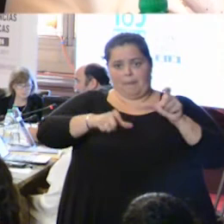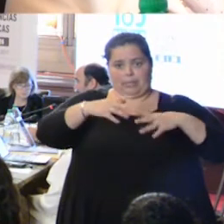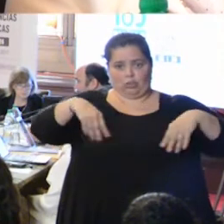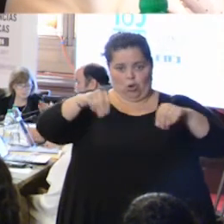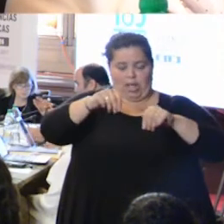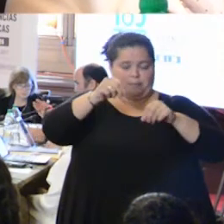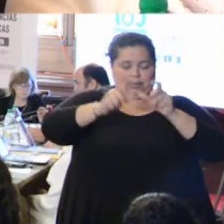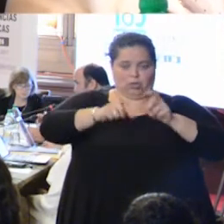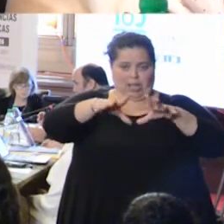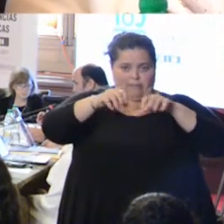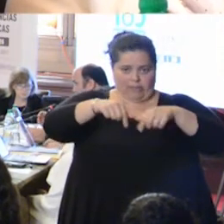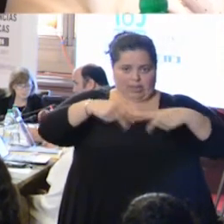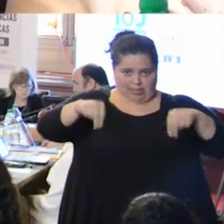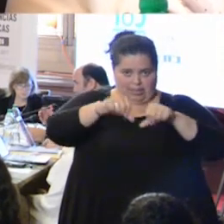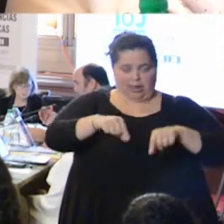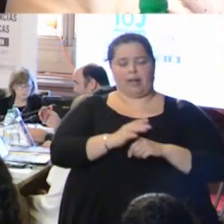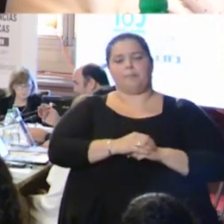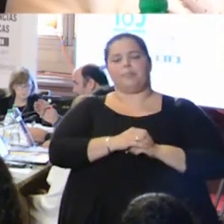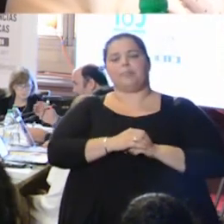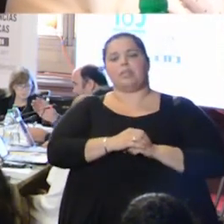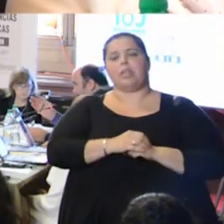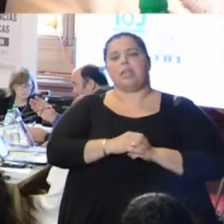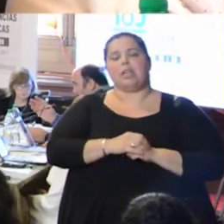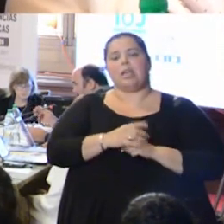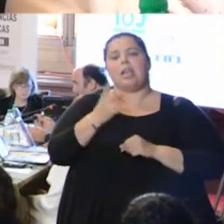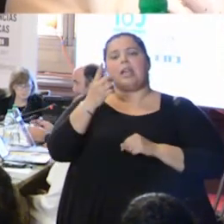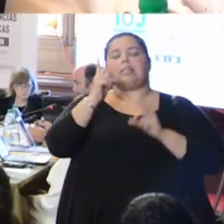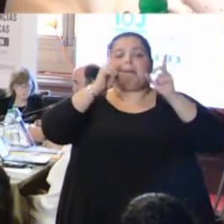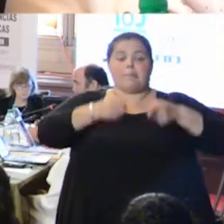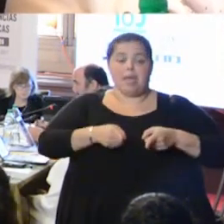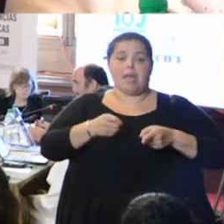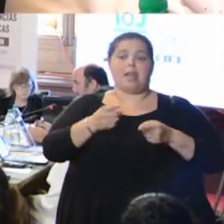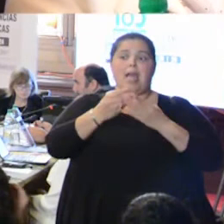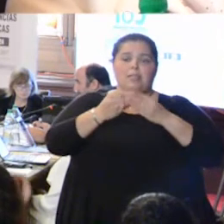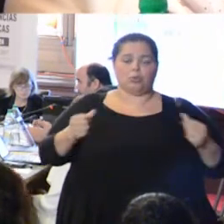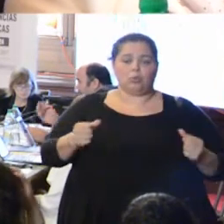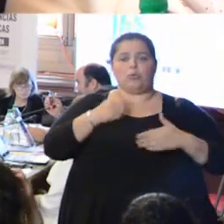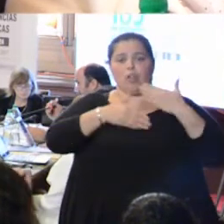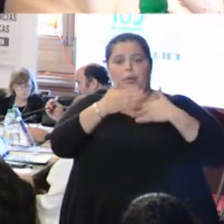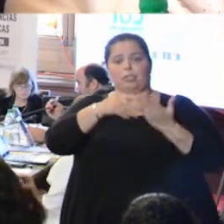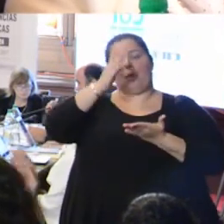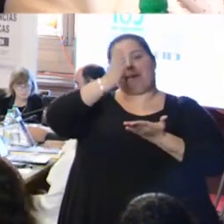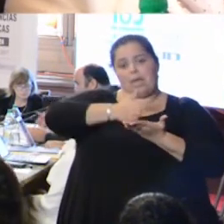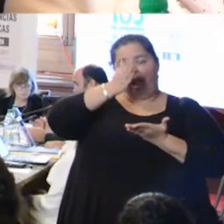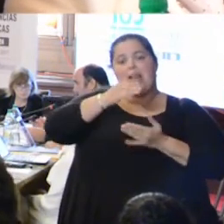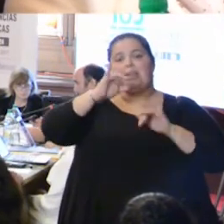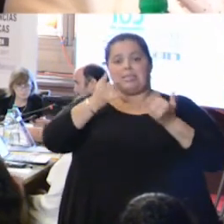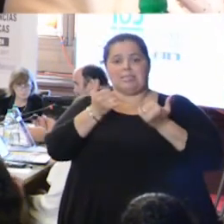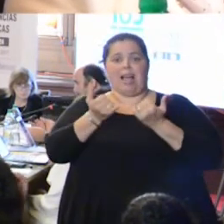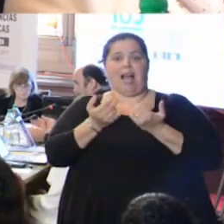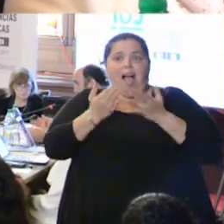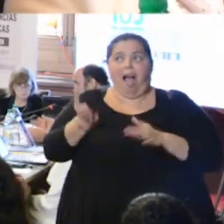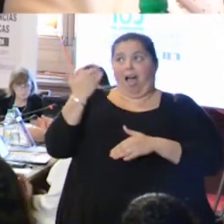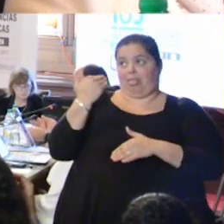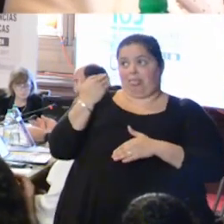Eso tampoco, igual que ocurre con la disolución de los procesos penales que se habían abierto, no cierra todo. La